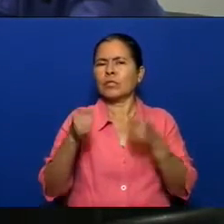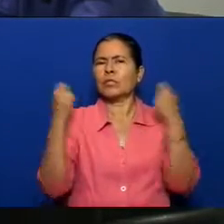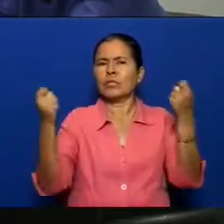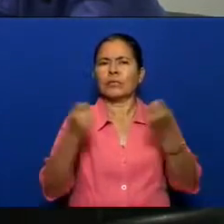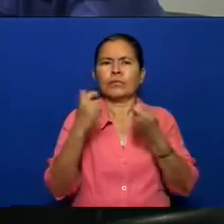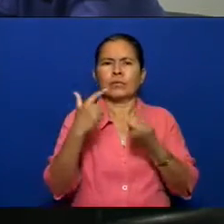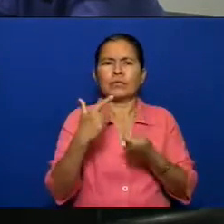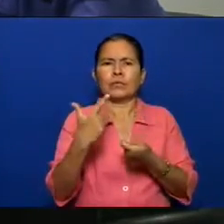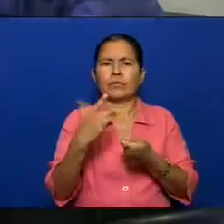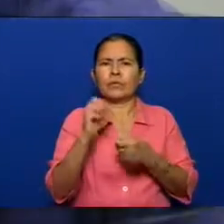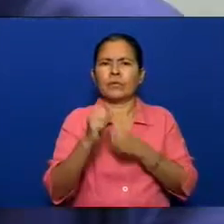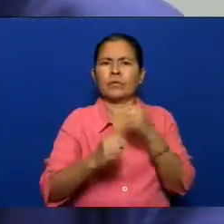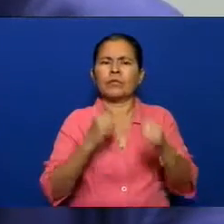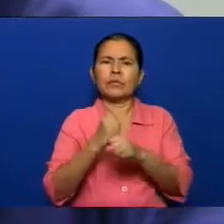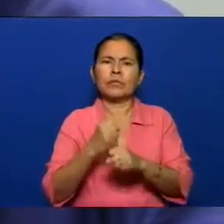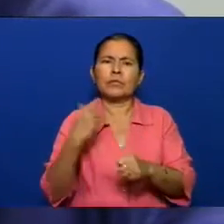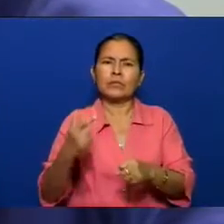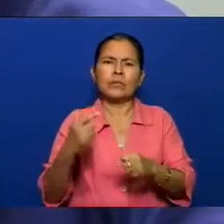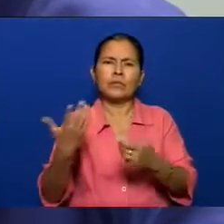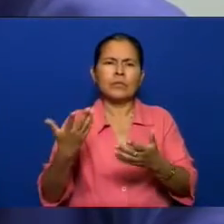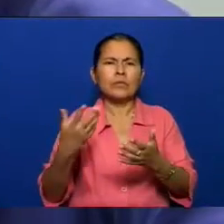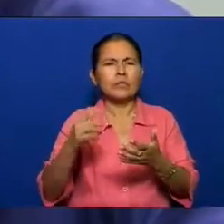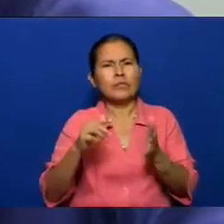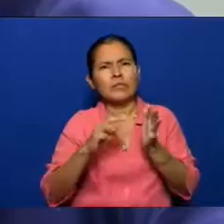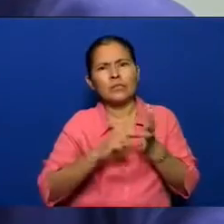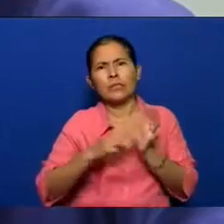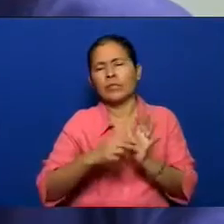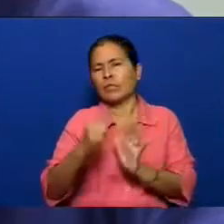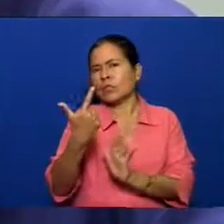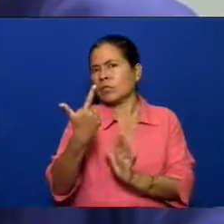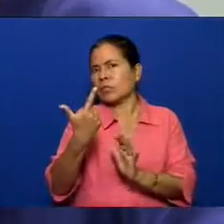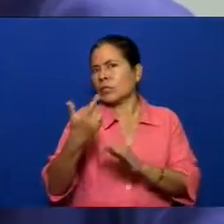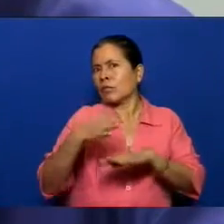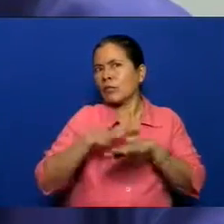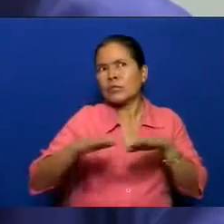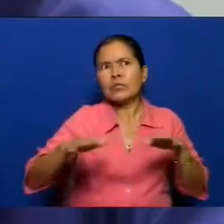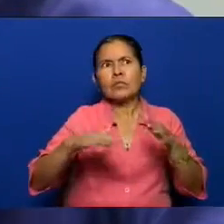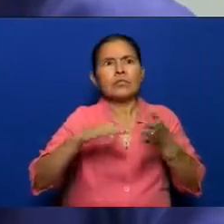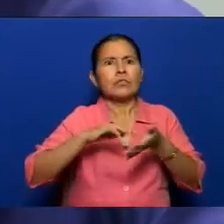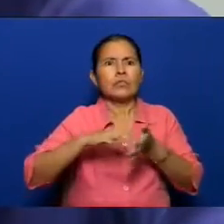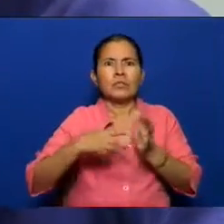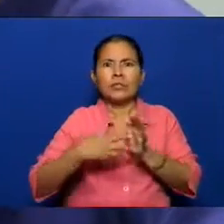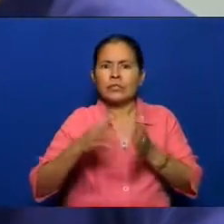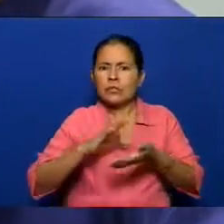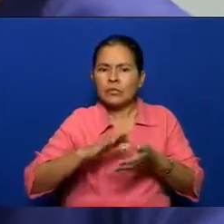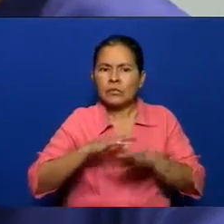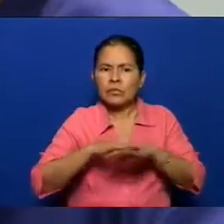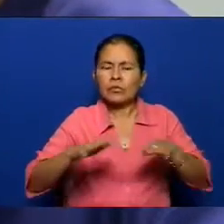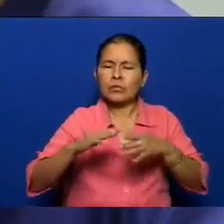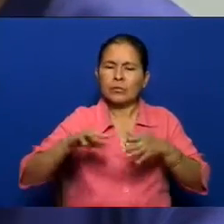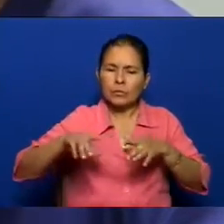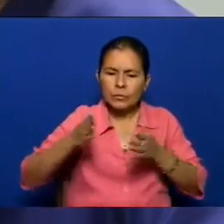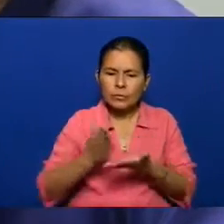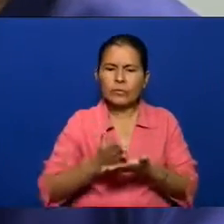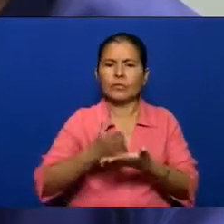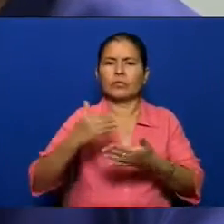aniversario, que el 7 es un símbolo de término, de conclusión de un ciclo y de inicio de un nuevo